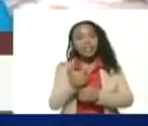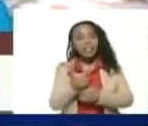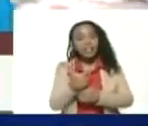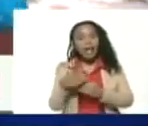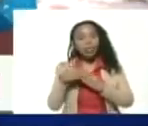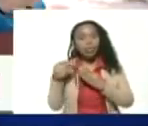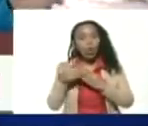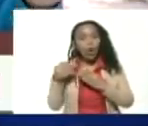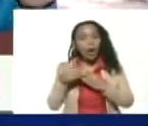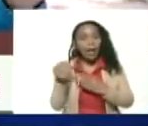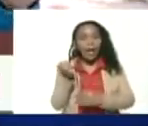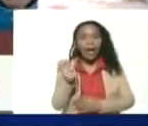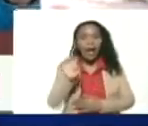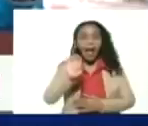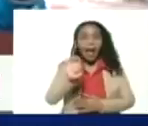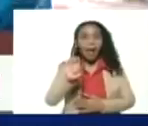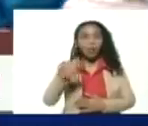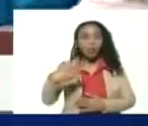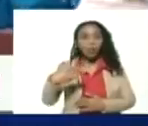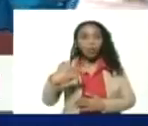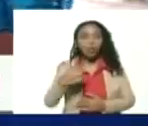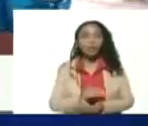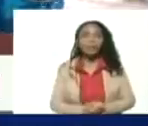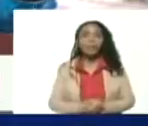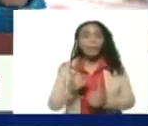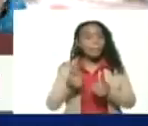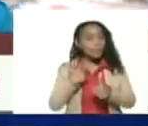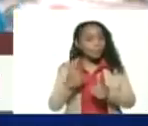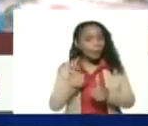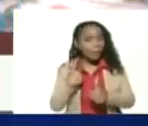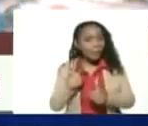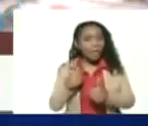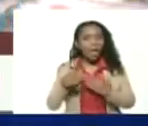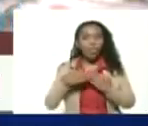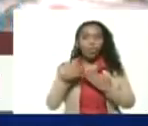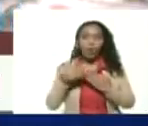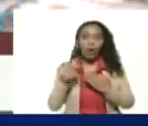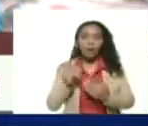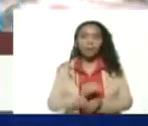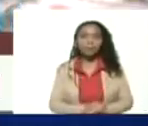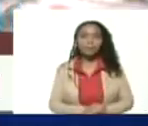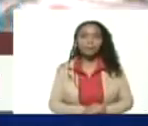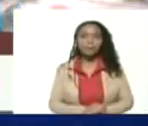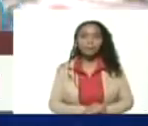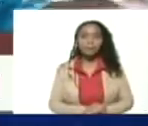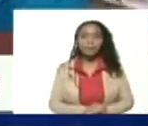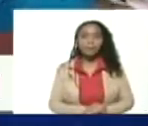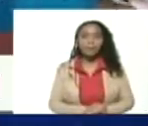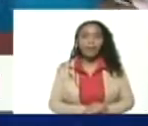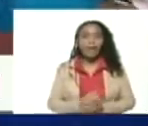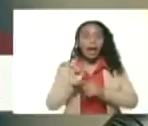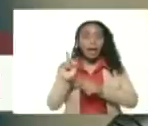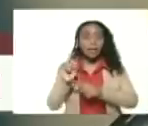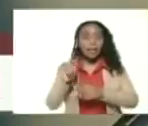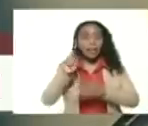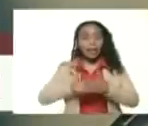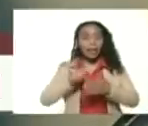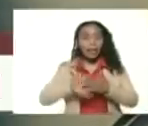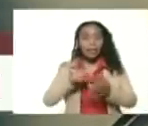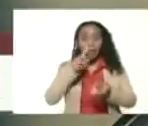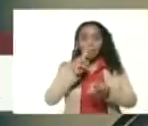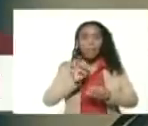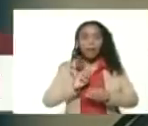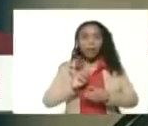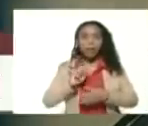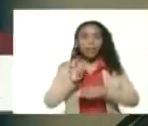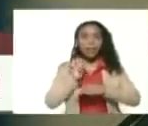euros, principalmente en dólares. Aquí está esta tarjeta, es el Banco del Tesoro.